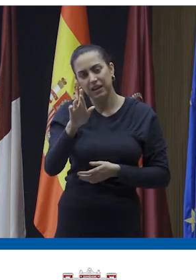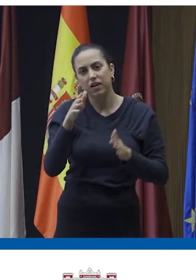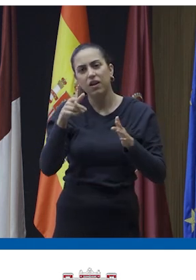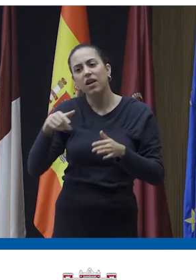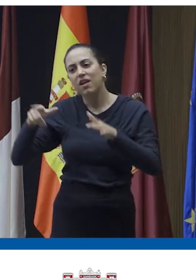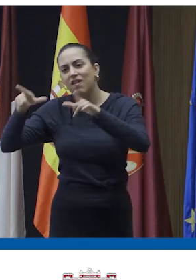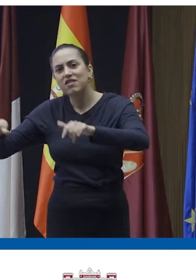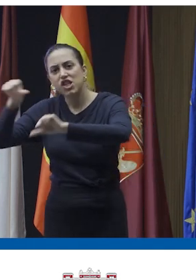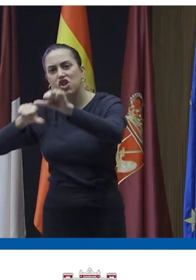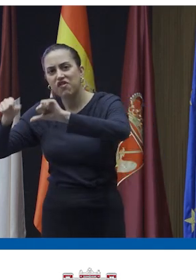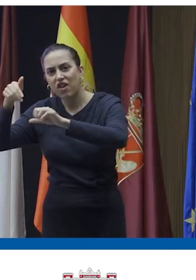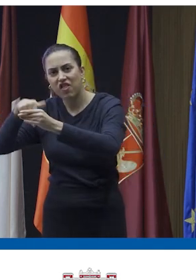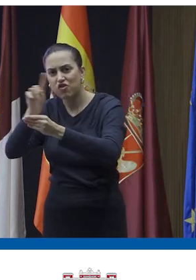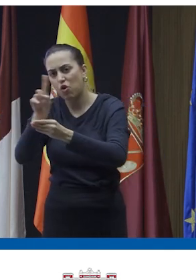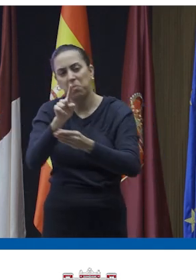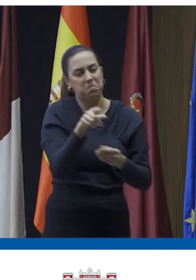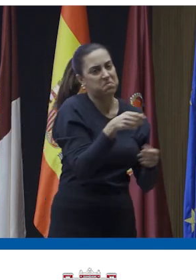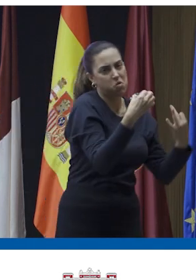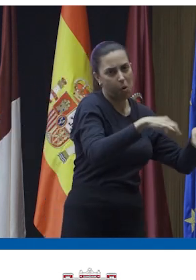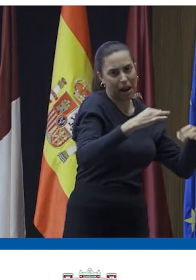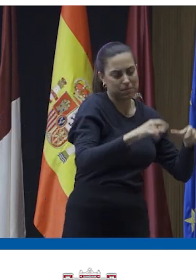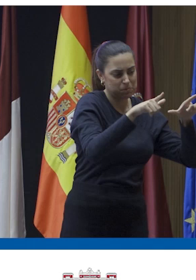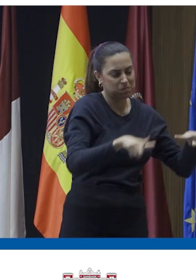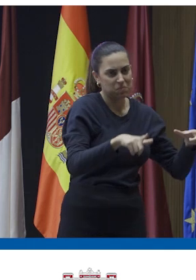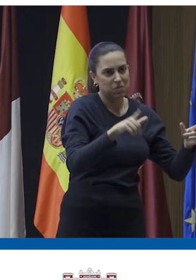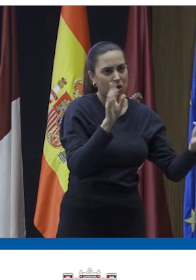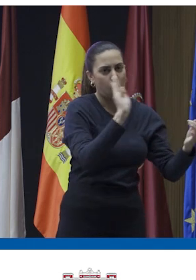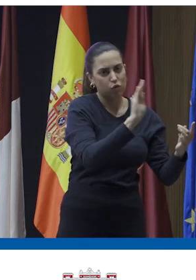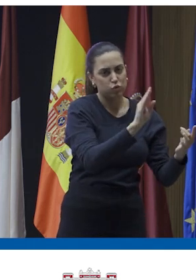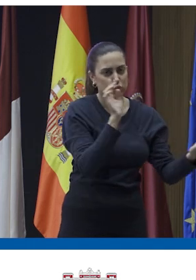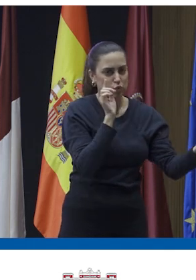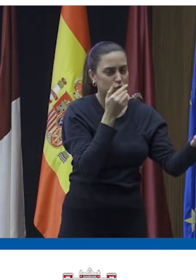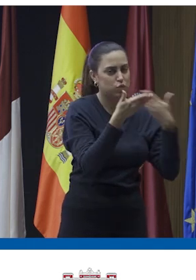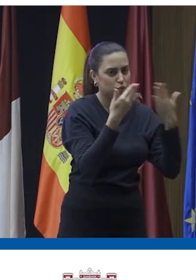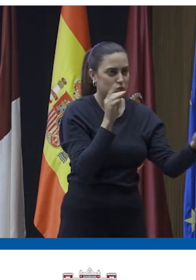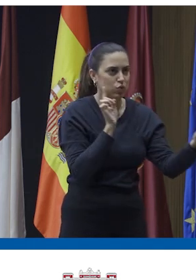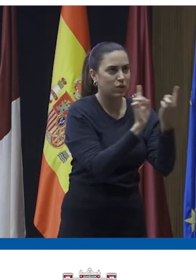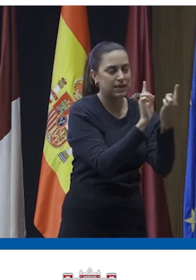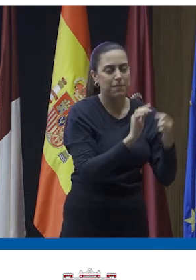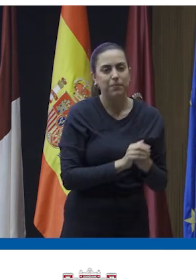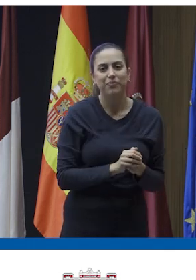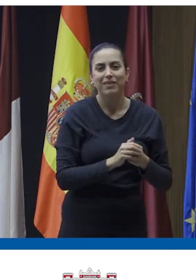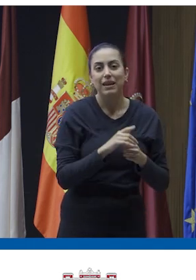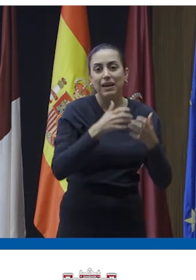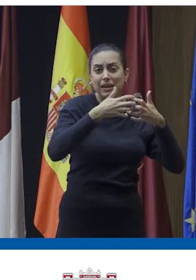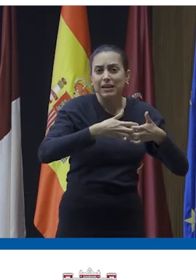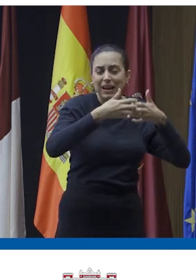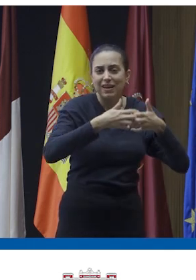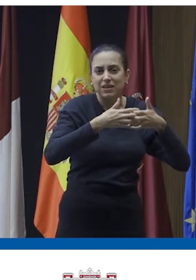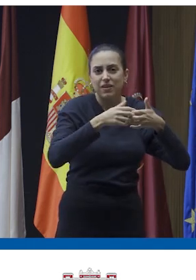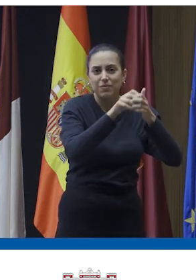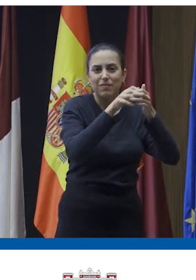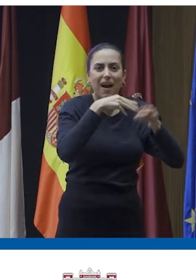quirófano, y que es el láser mecánico se llama láser YAG. Consiste, el